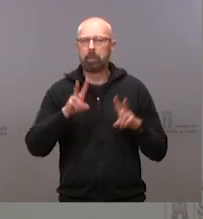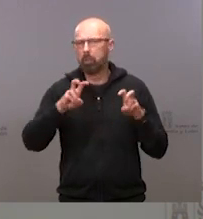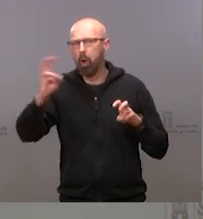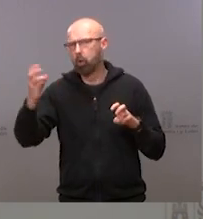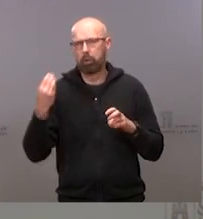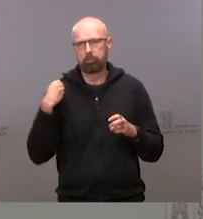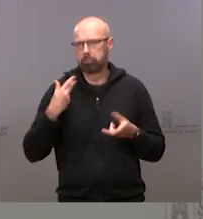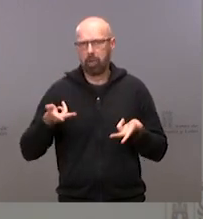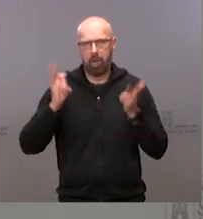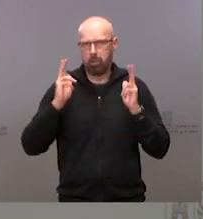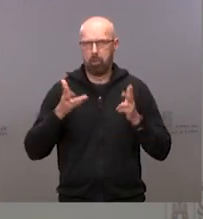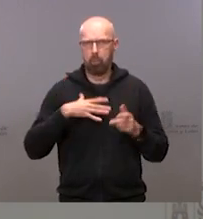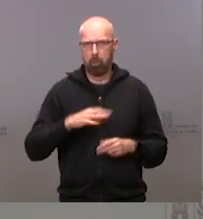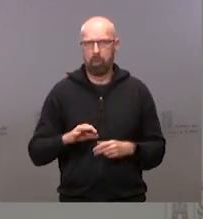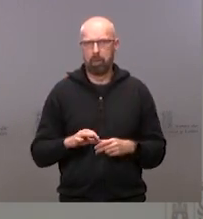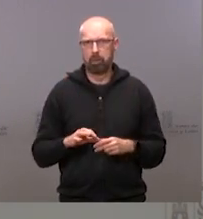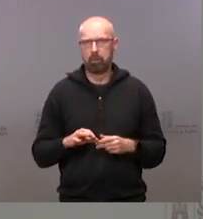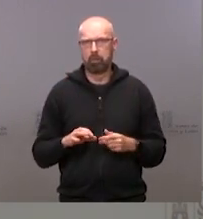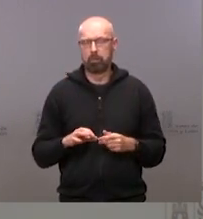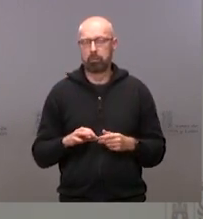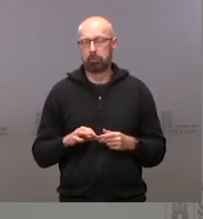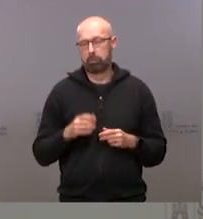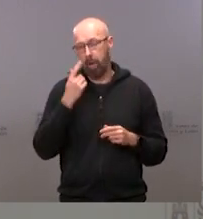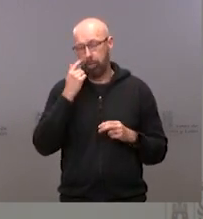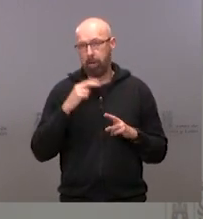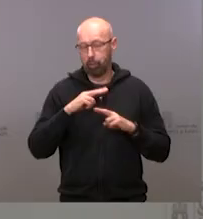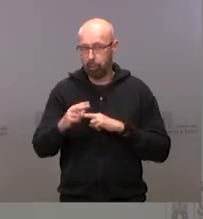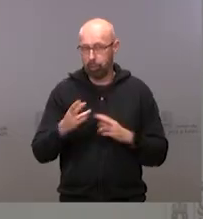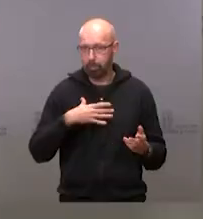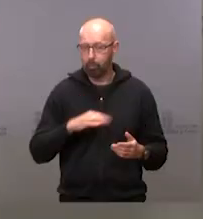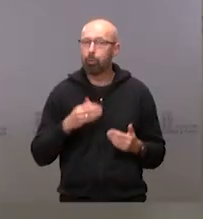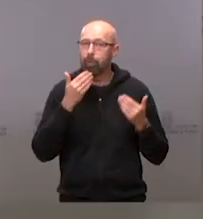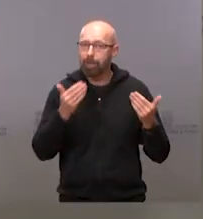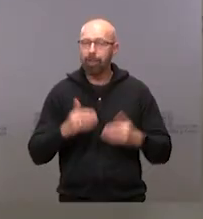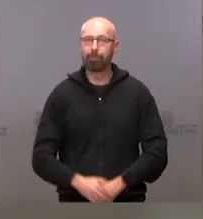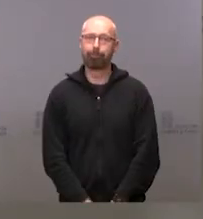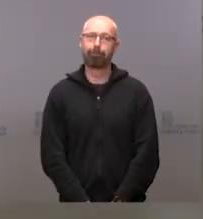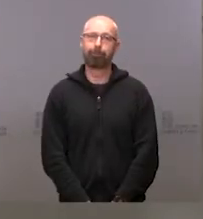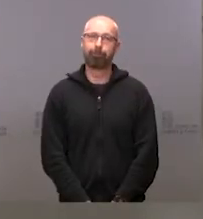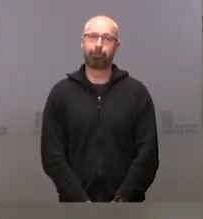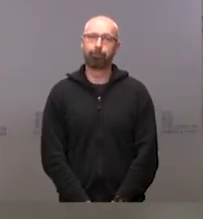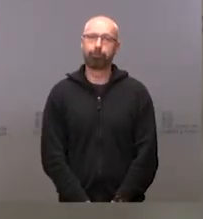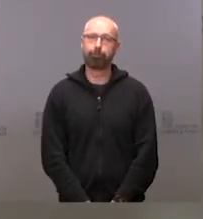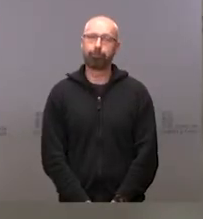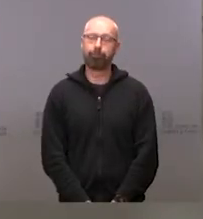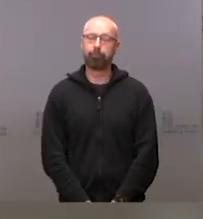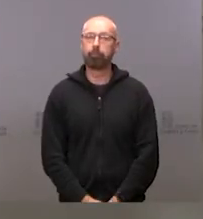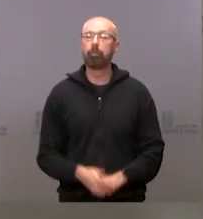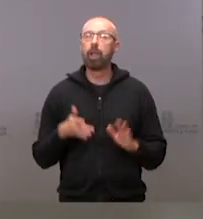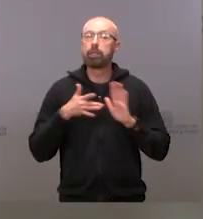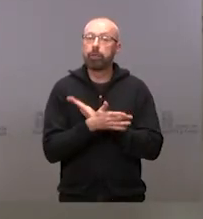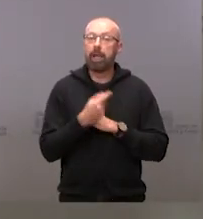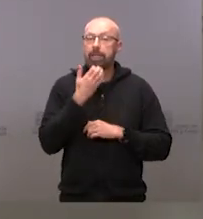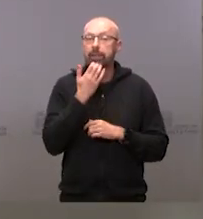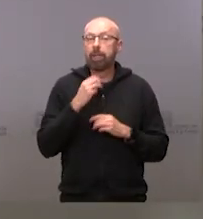siempre que pueda contestar muchas gracias cuando digo siempre que pueda contestar me estoy